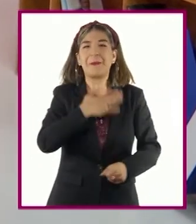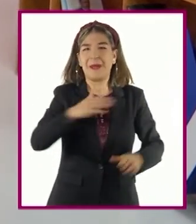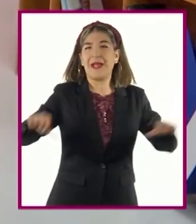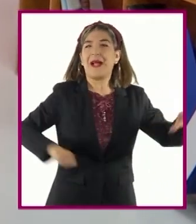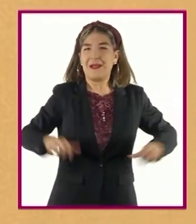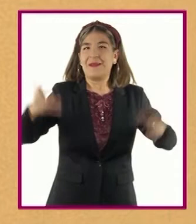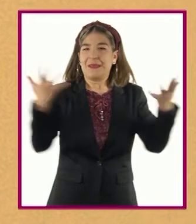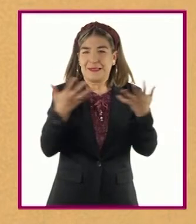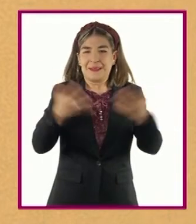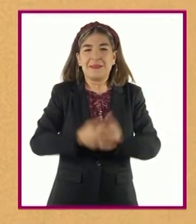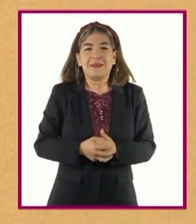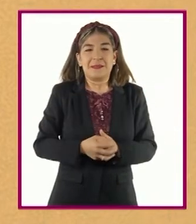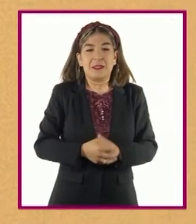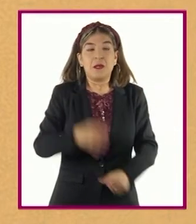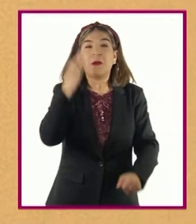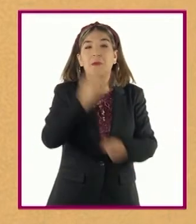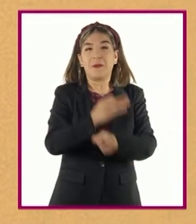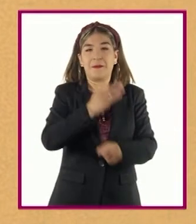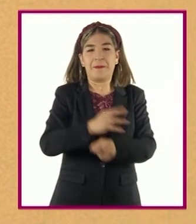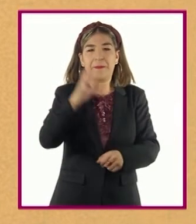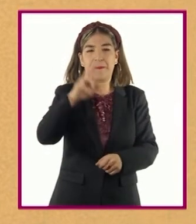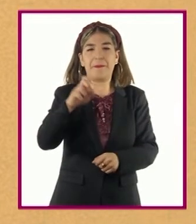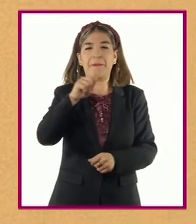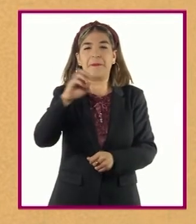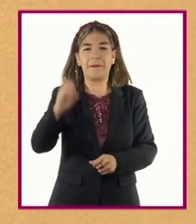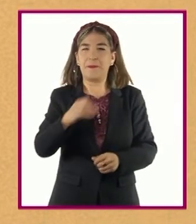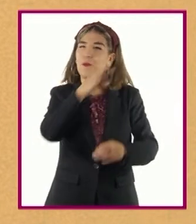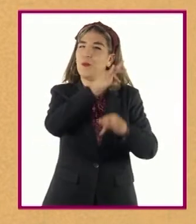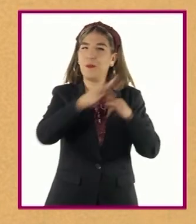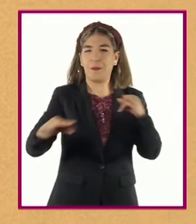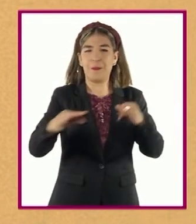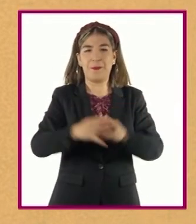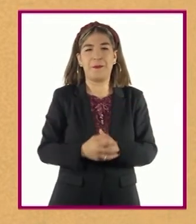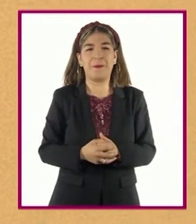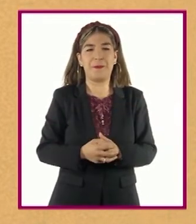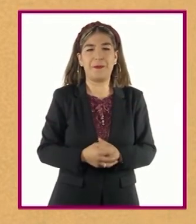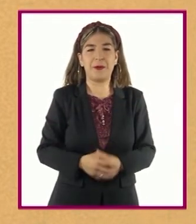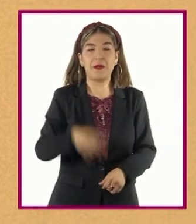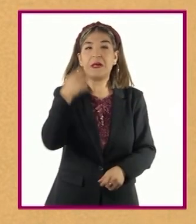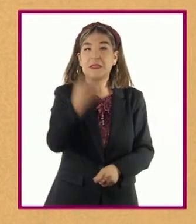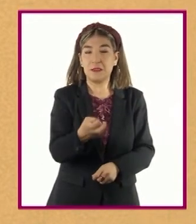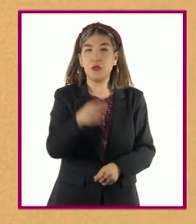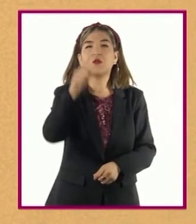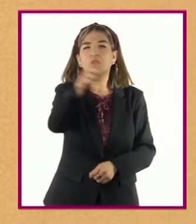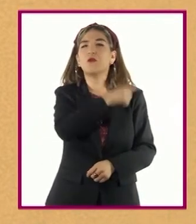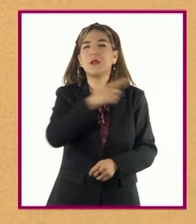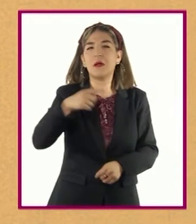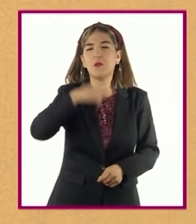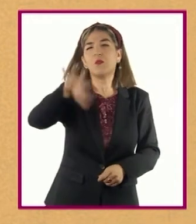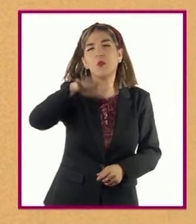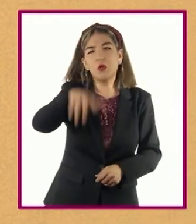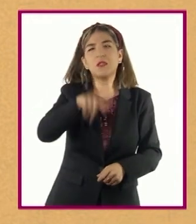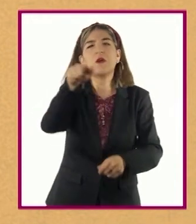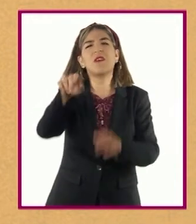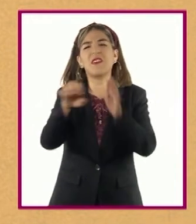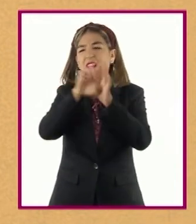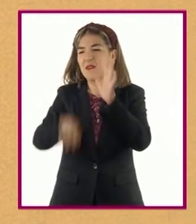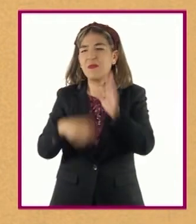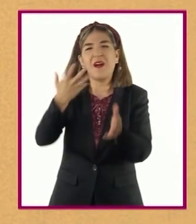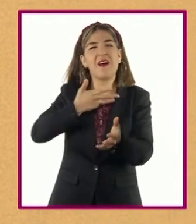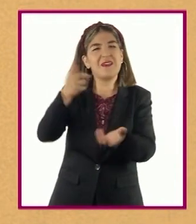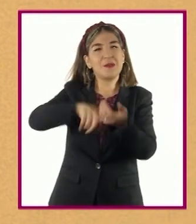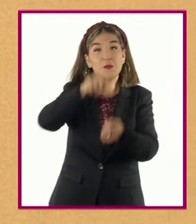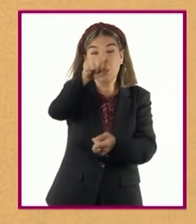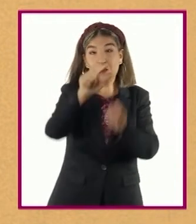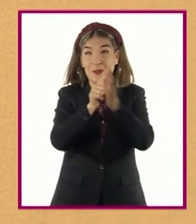actividad. Es momento de realizar el reto final. Para ello, busquen y lean un ejemplo que se presente en su